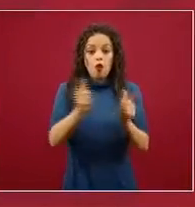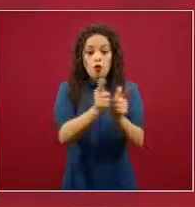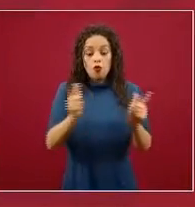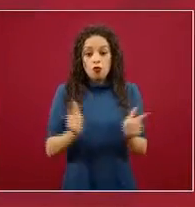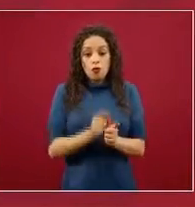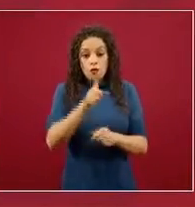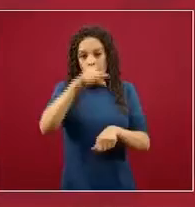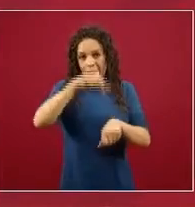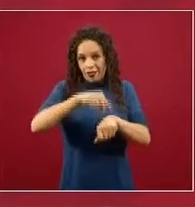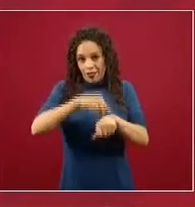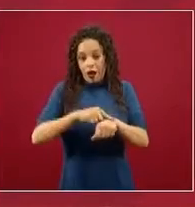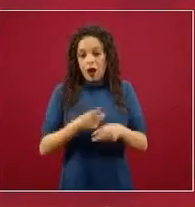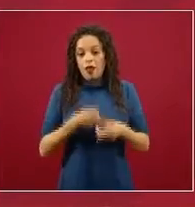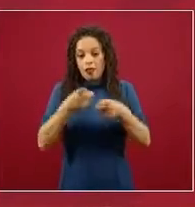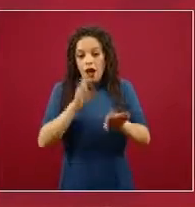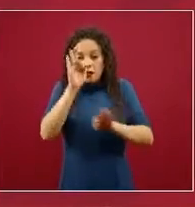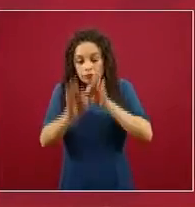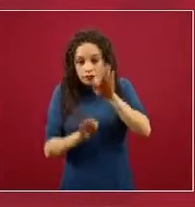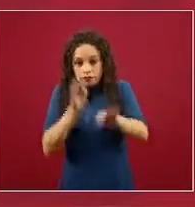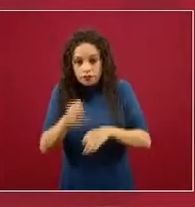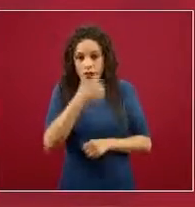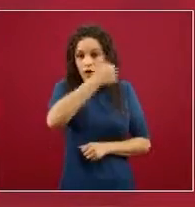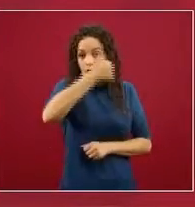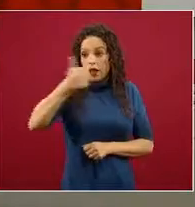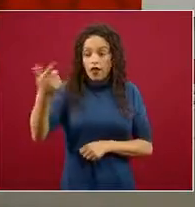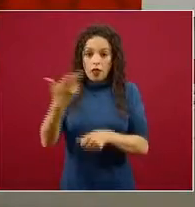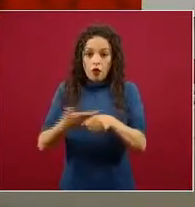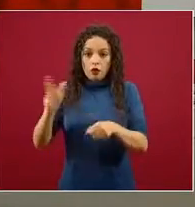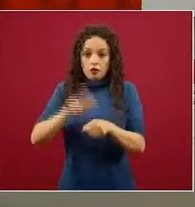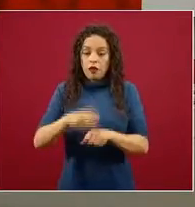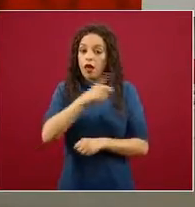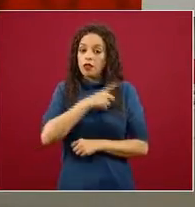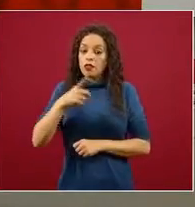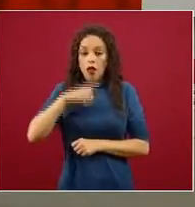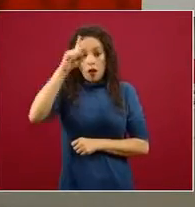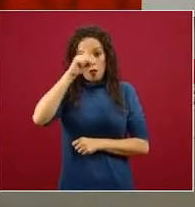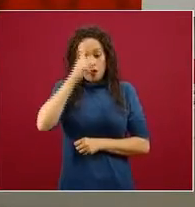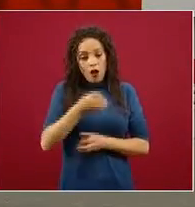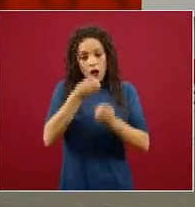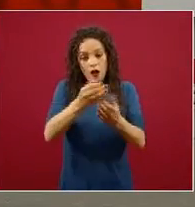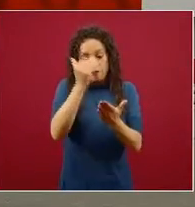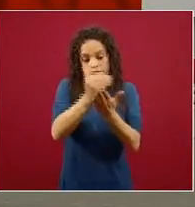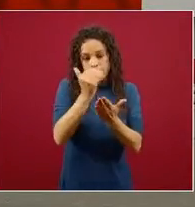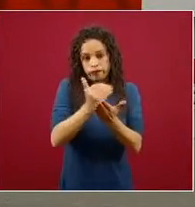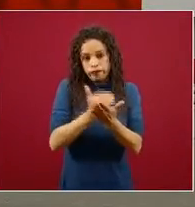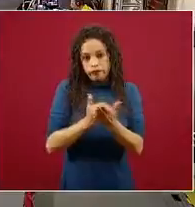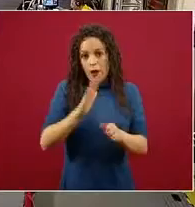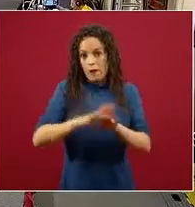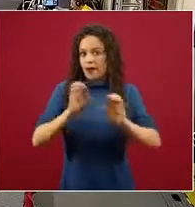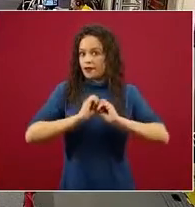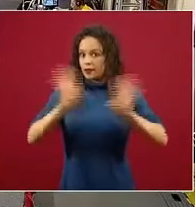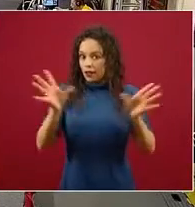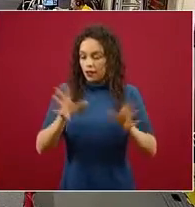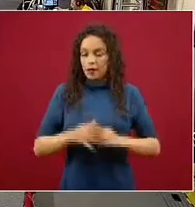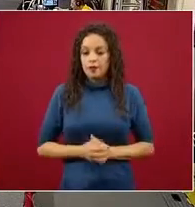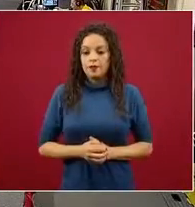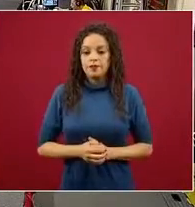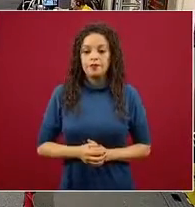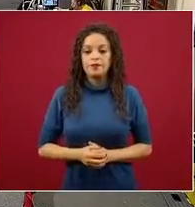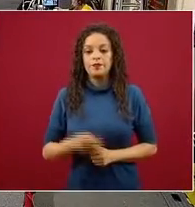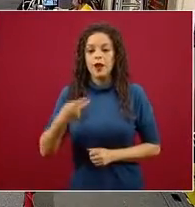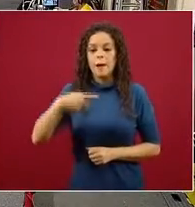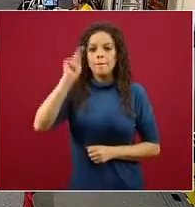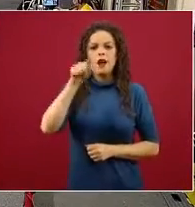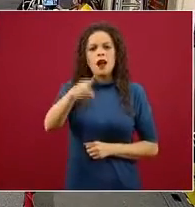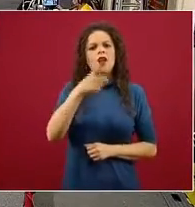de cada persona en cada hospital, pues debe dar las instrucciones específicas. Ahora, sobre lo que dice del surgimiento